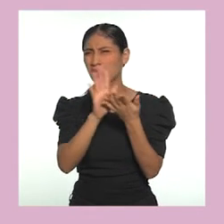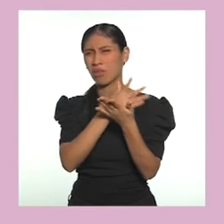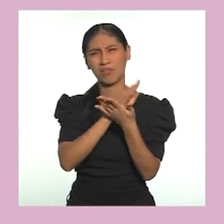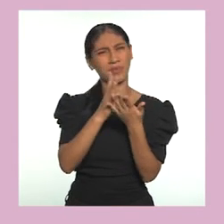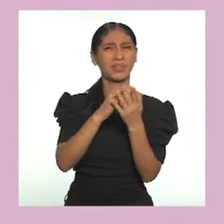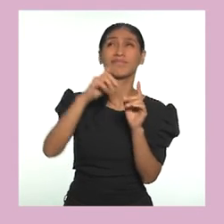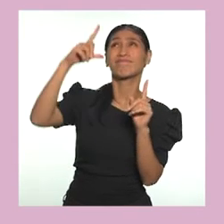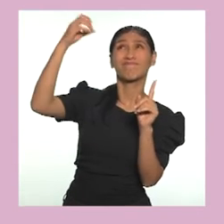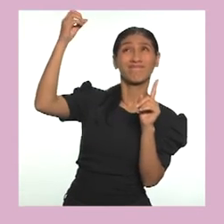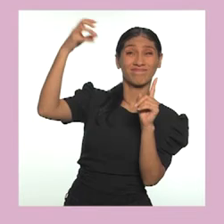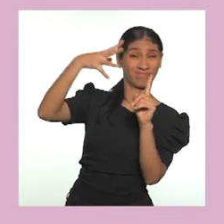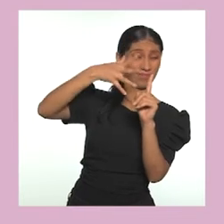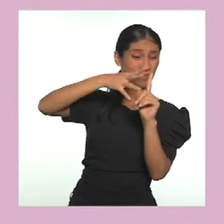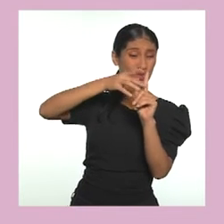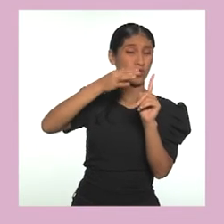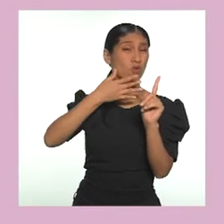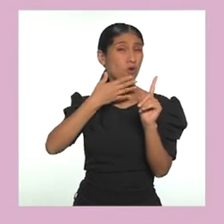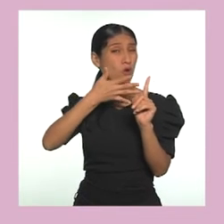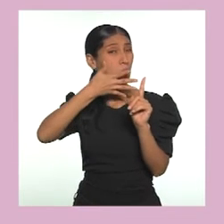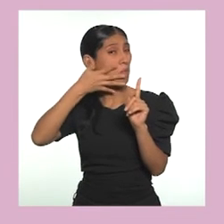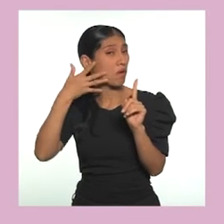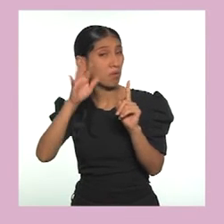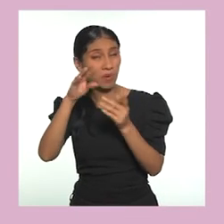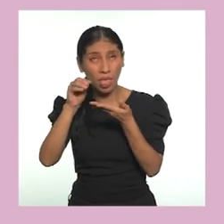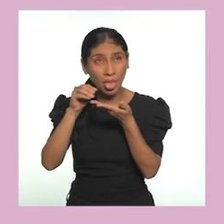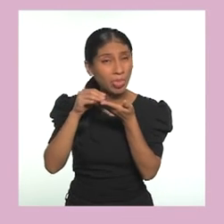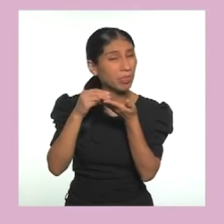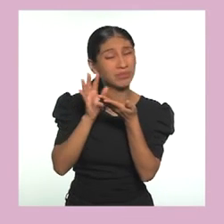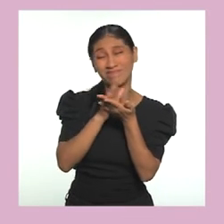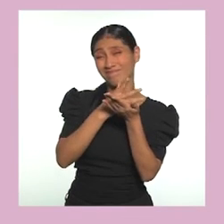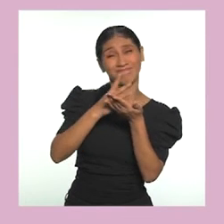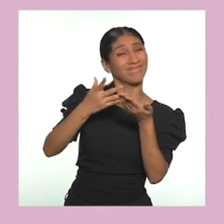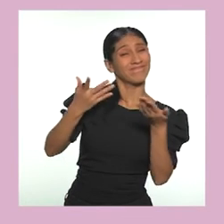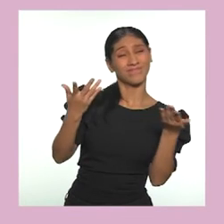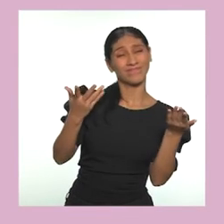quemado. Cuando se pone así blanco, pierde su sabor.